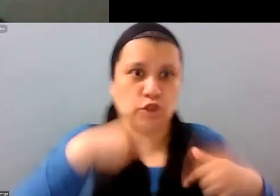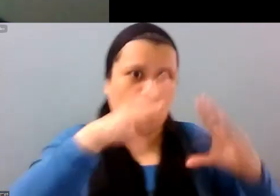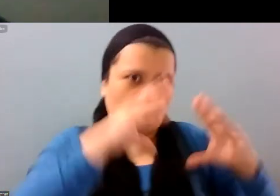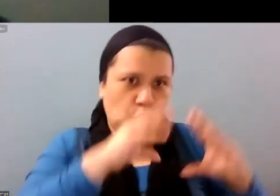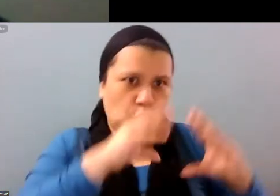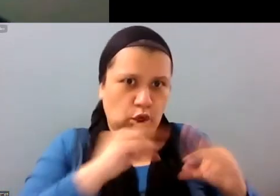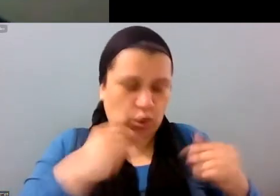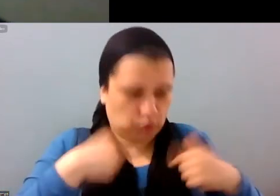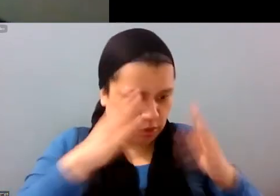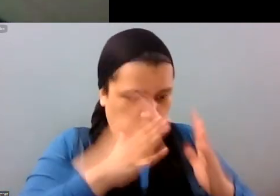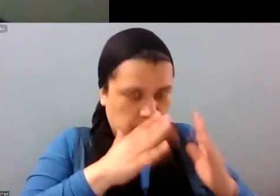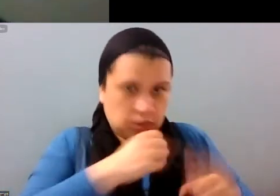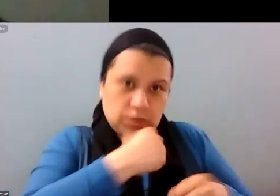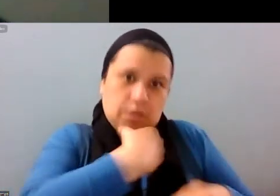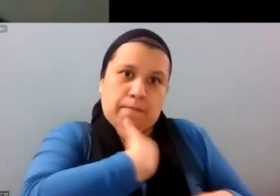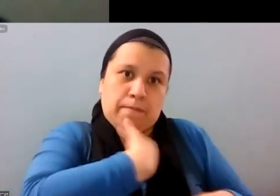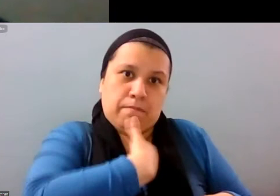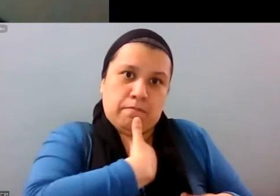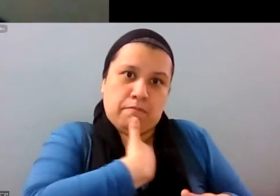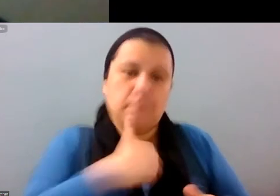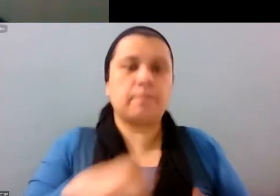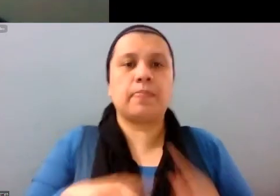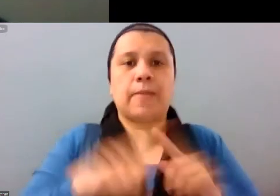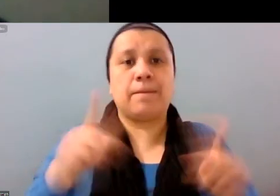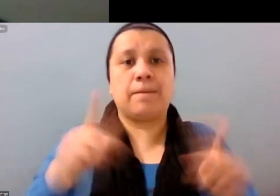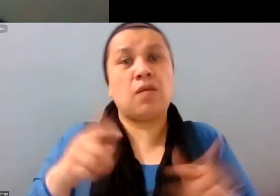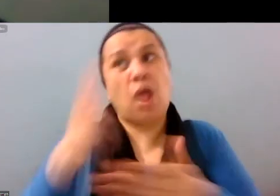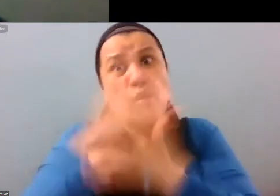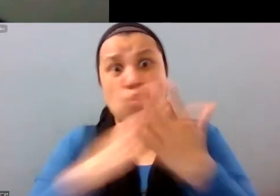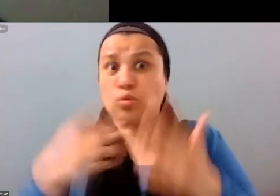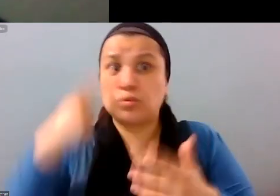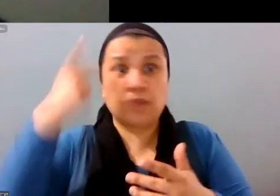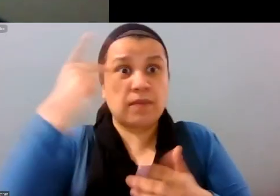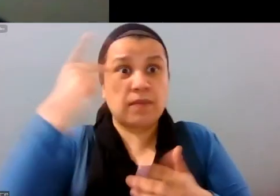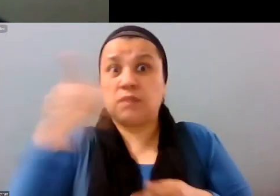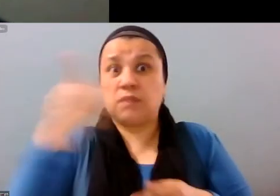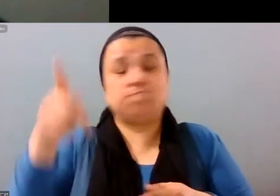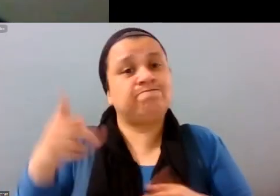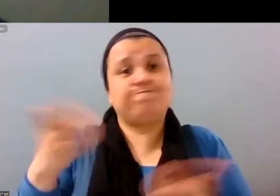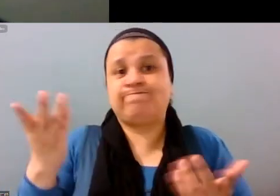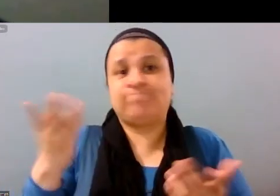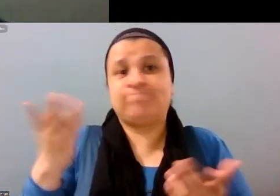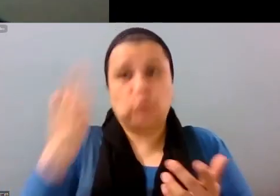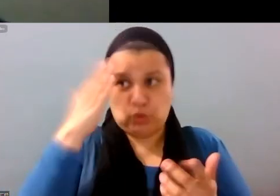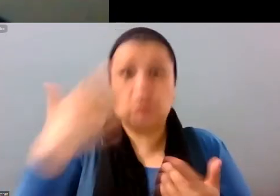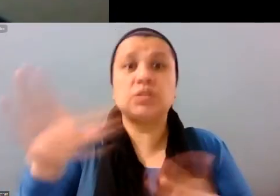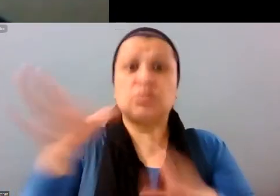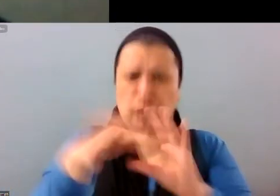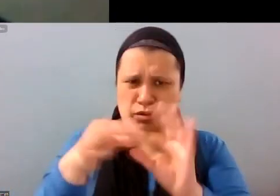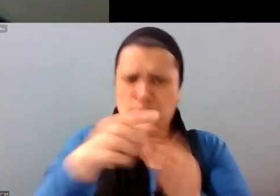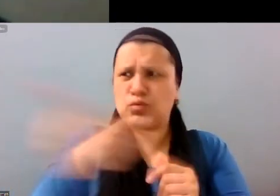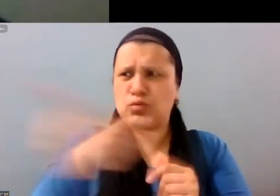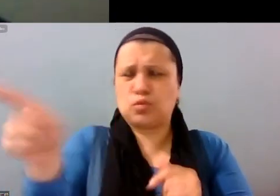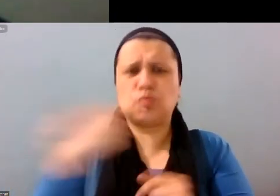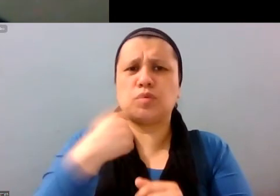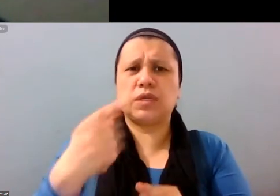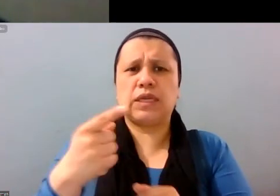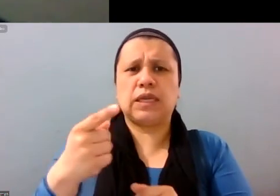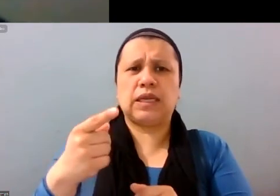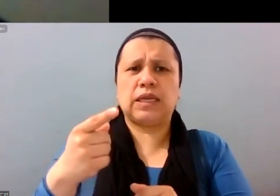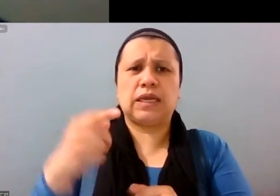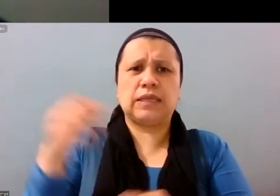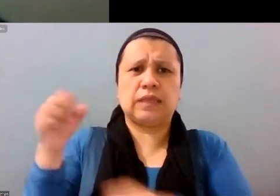pero hay muchos papás que están en esto como ustedes comentaban anteriormente haciendo teletrabajo